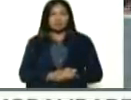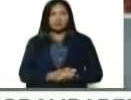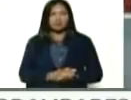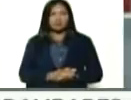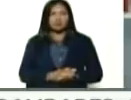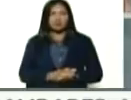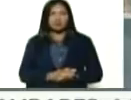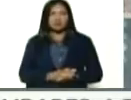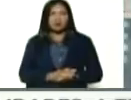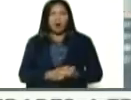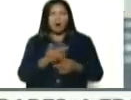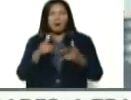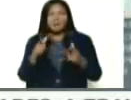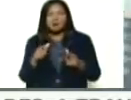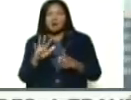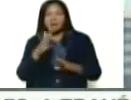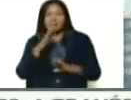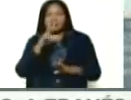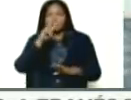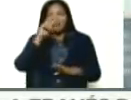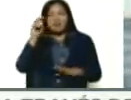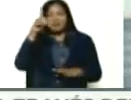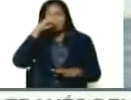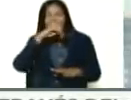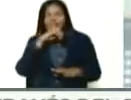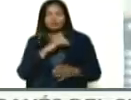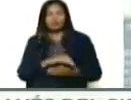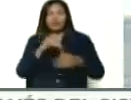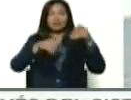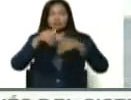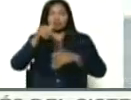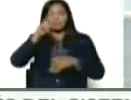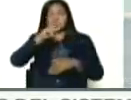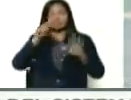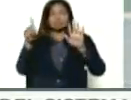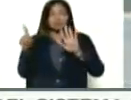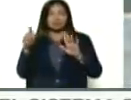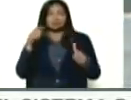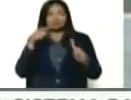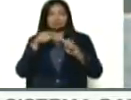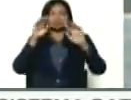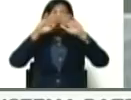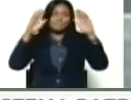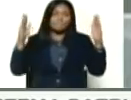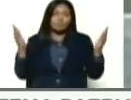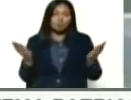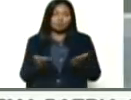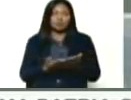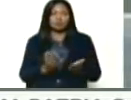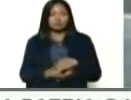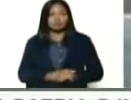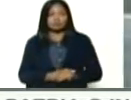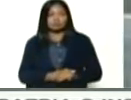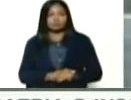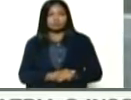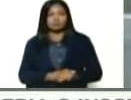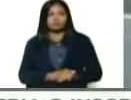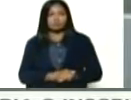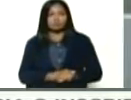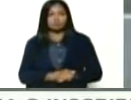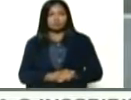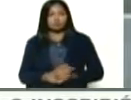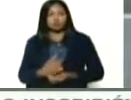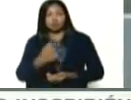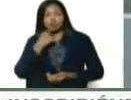en un poco más que 20 años la elección número 26 es un récord mundial se lo digo a los